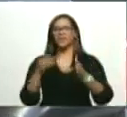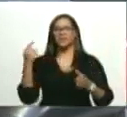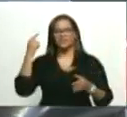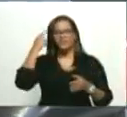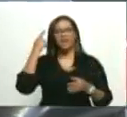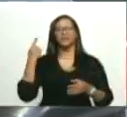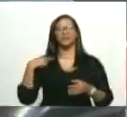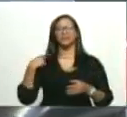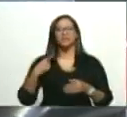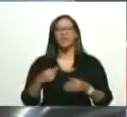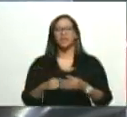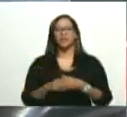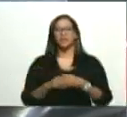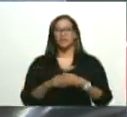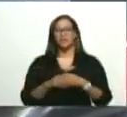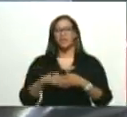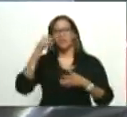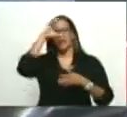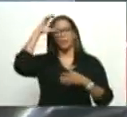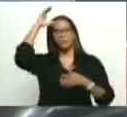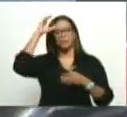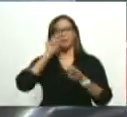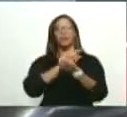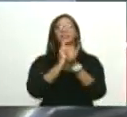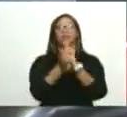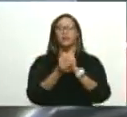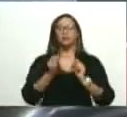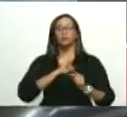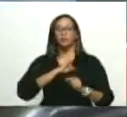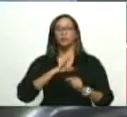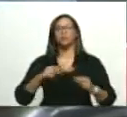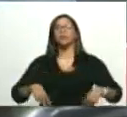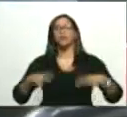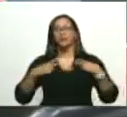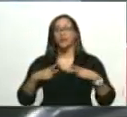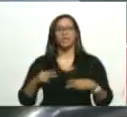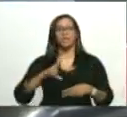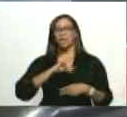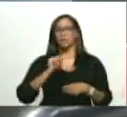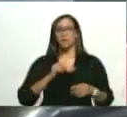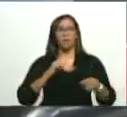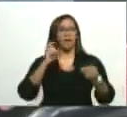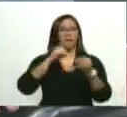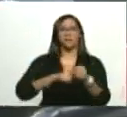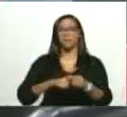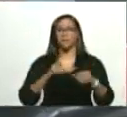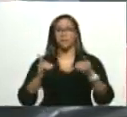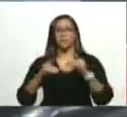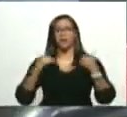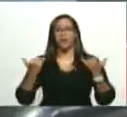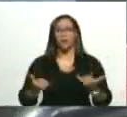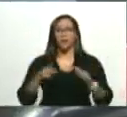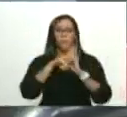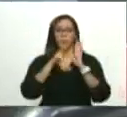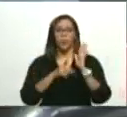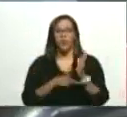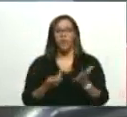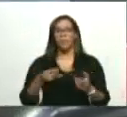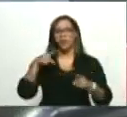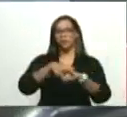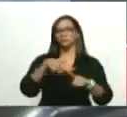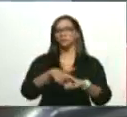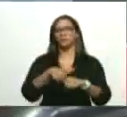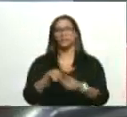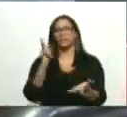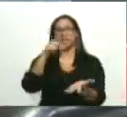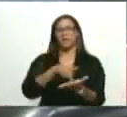que tiene la confianza en sí mismo para transformar su realidad y que no va a depender ahora de un programa neoliberal que venga de